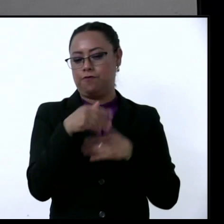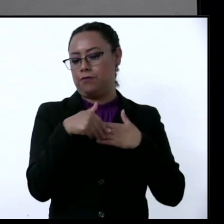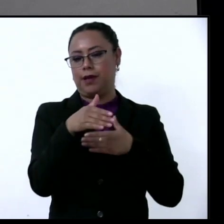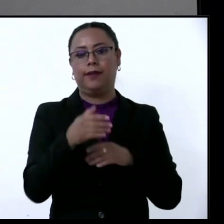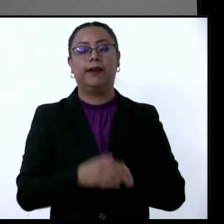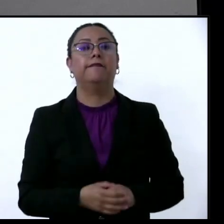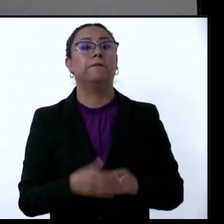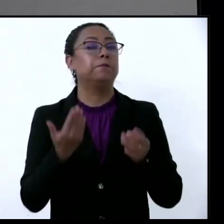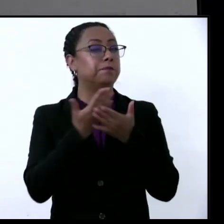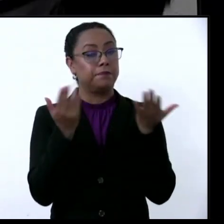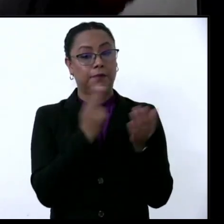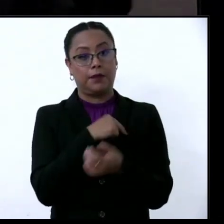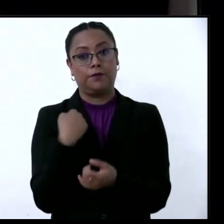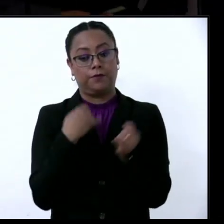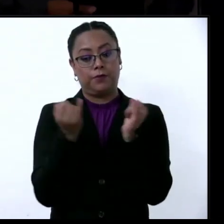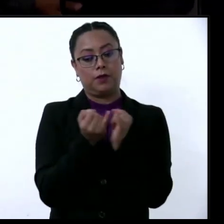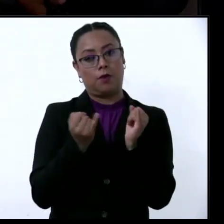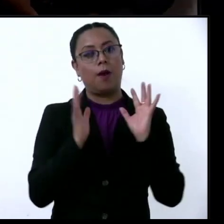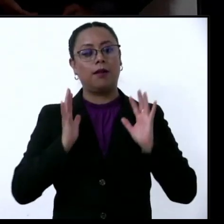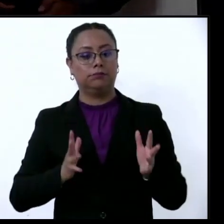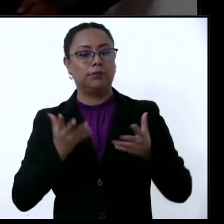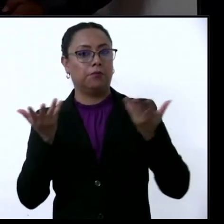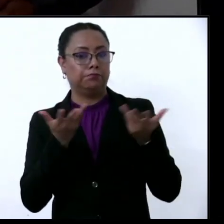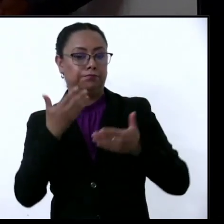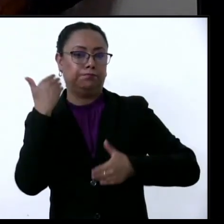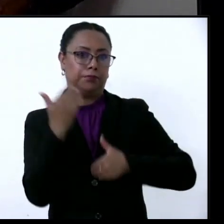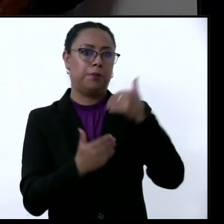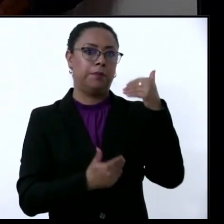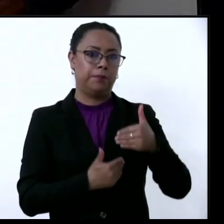también hemos generado un proceso de